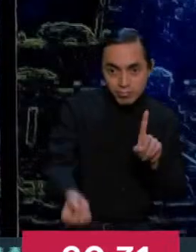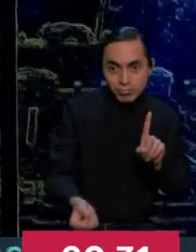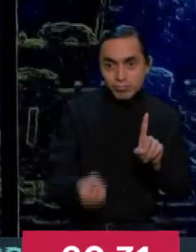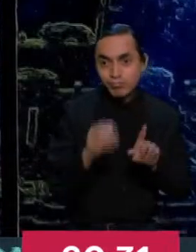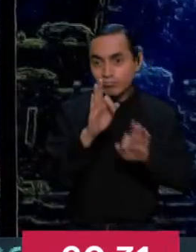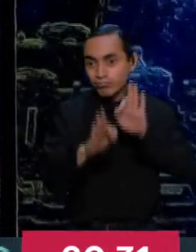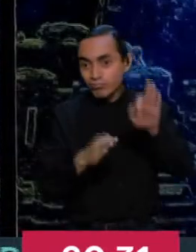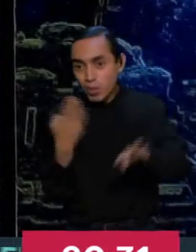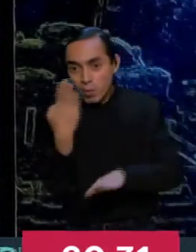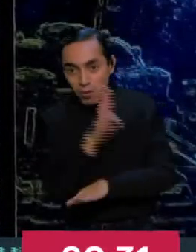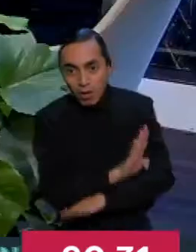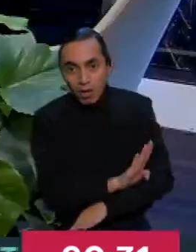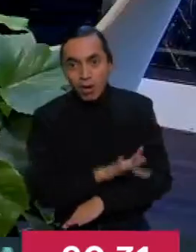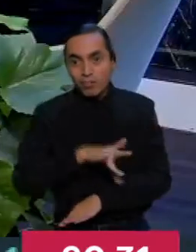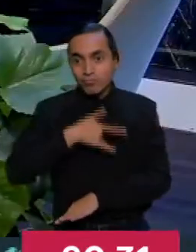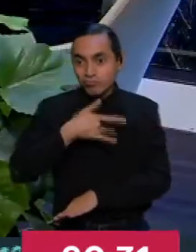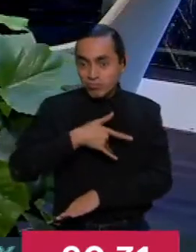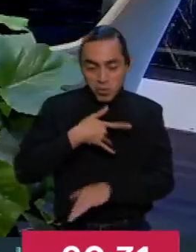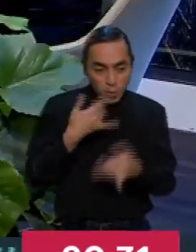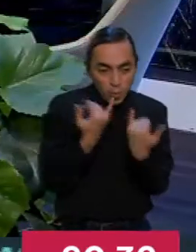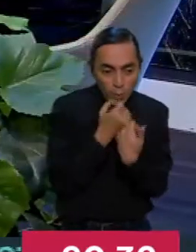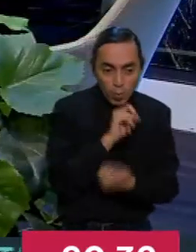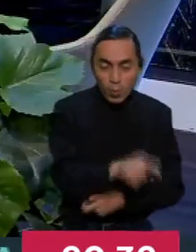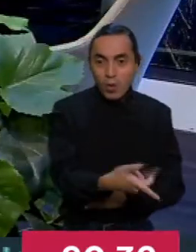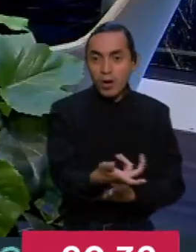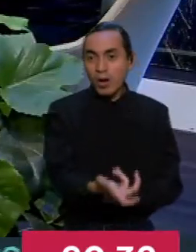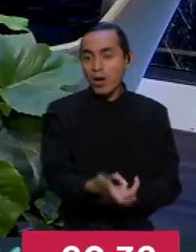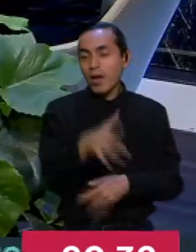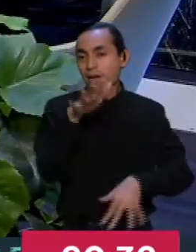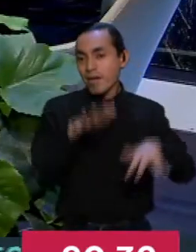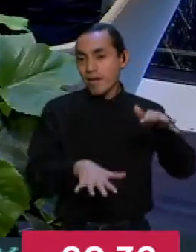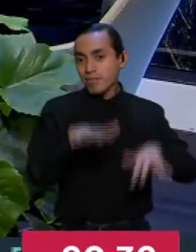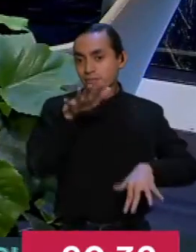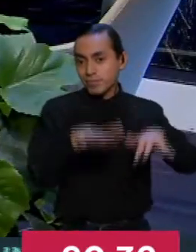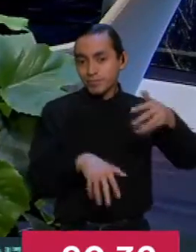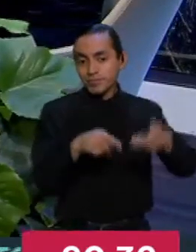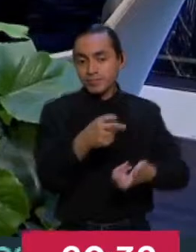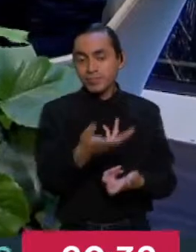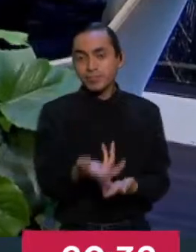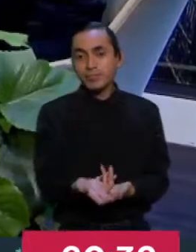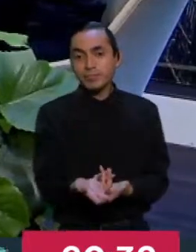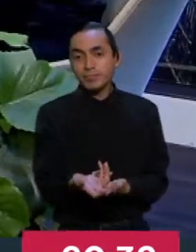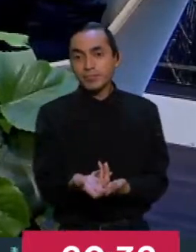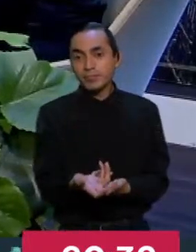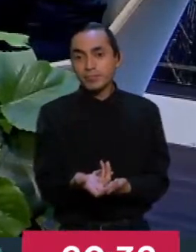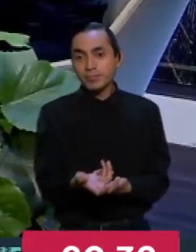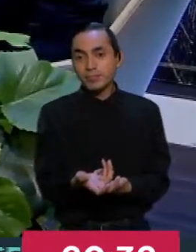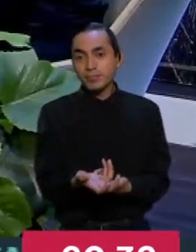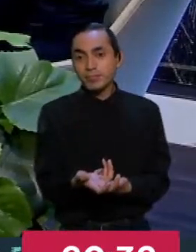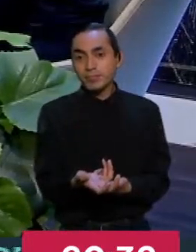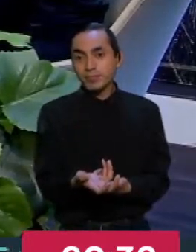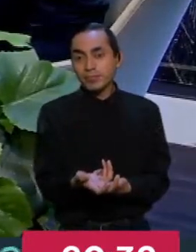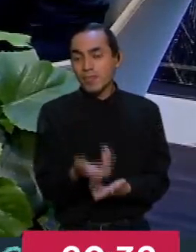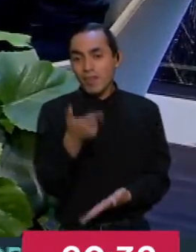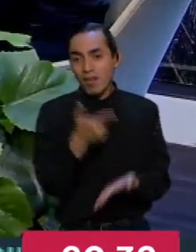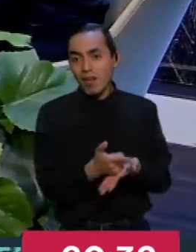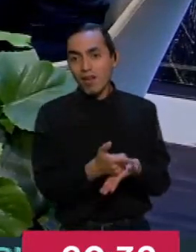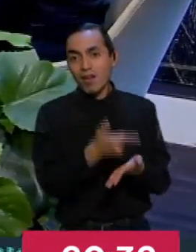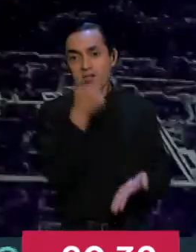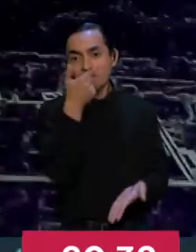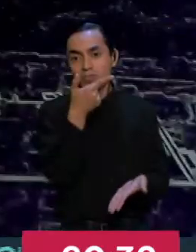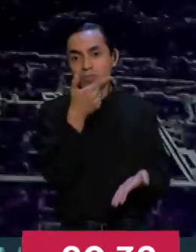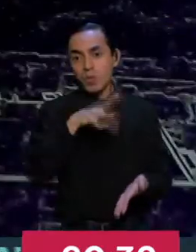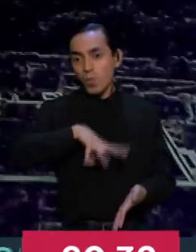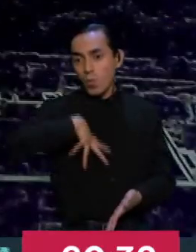tanto emocionales, y en ocasiones esto se les lleva a extremos,